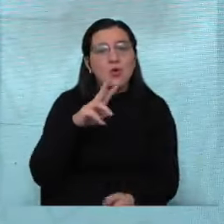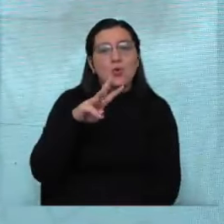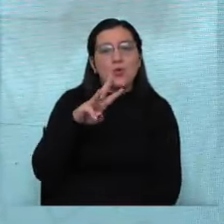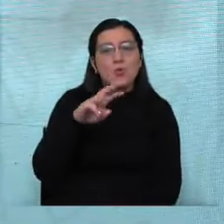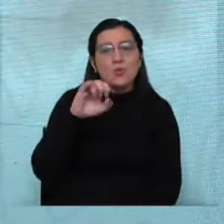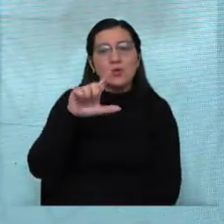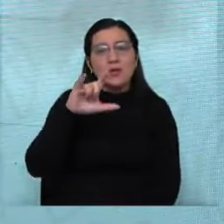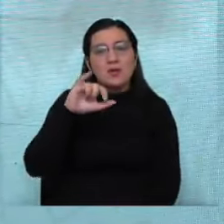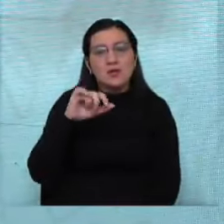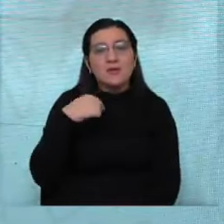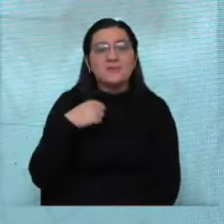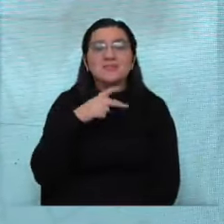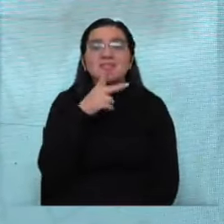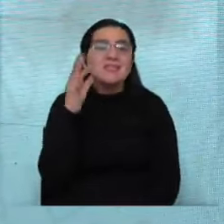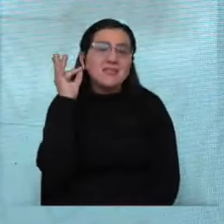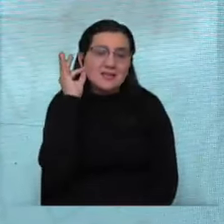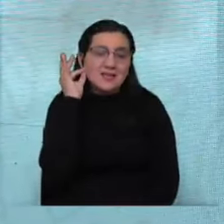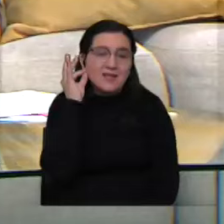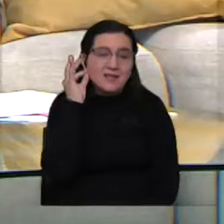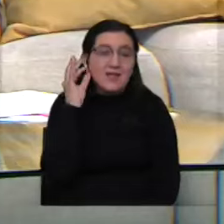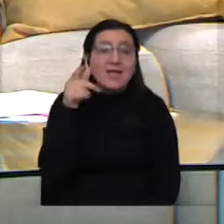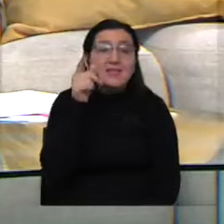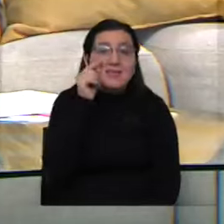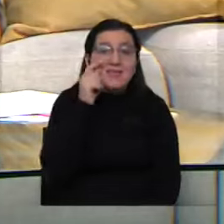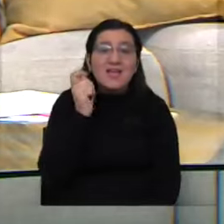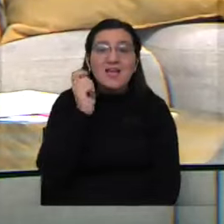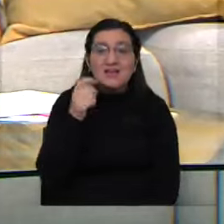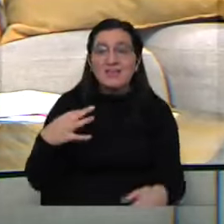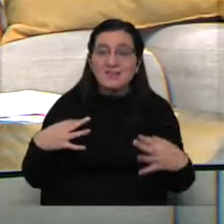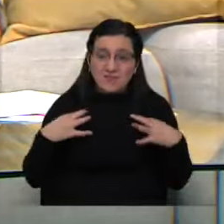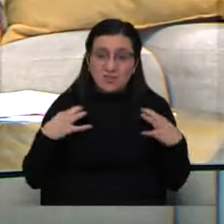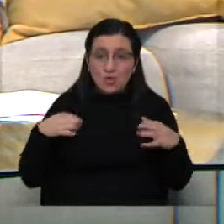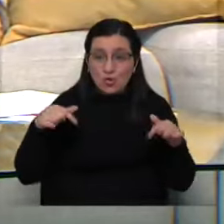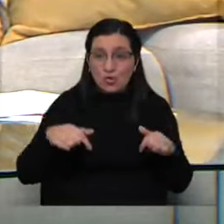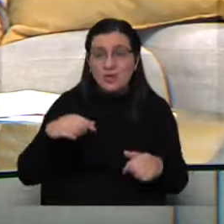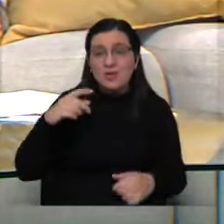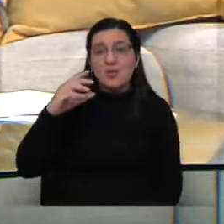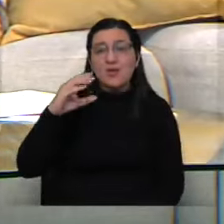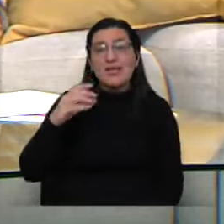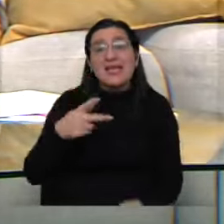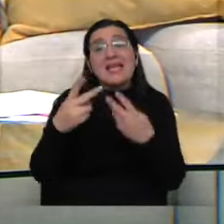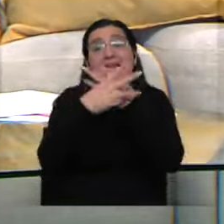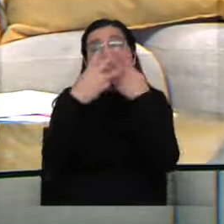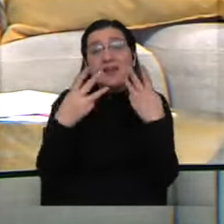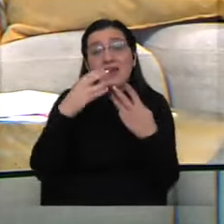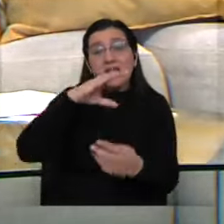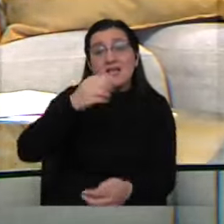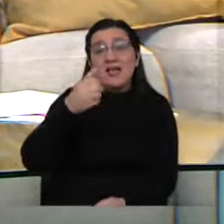hijas viste hoy me encanta Generalmente